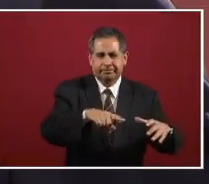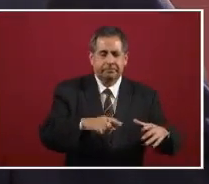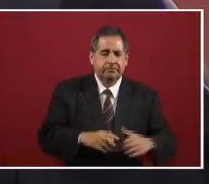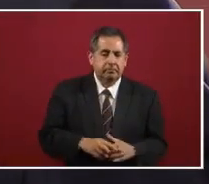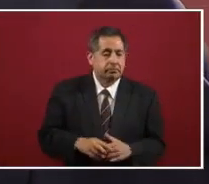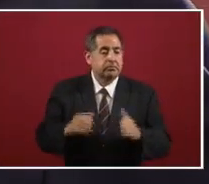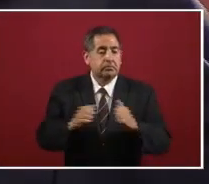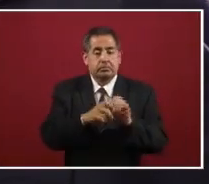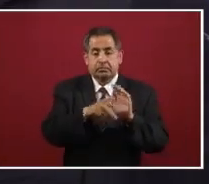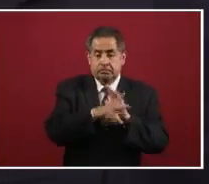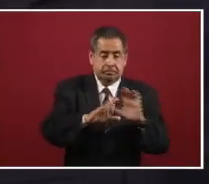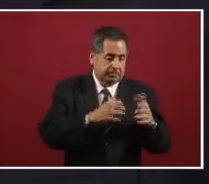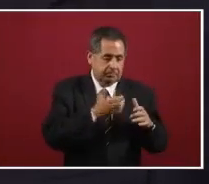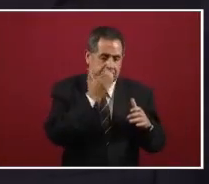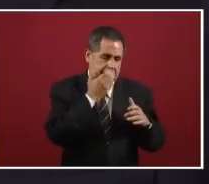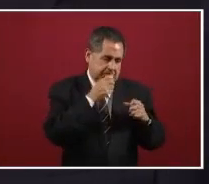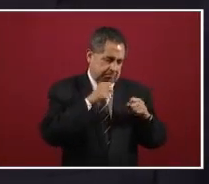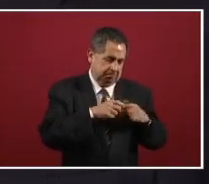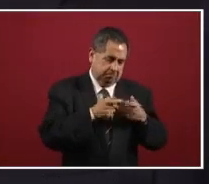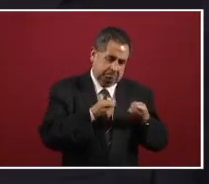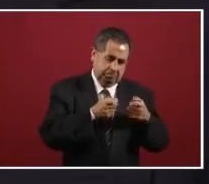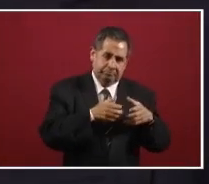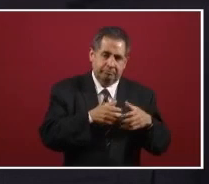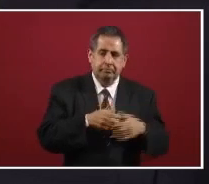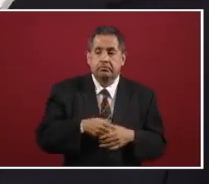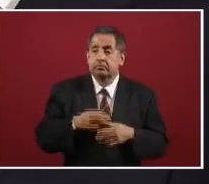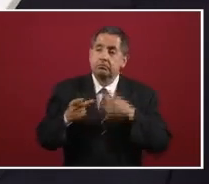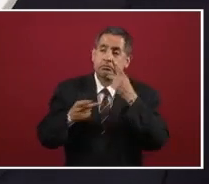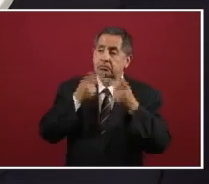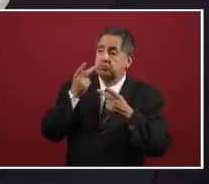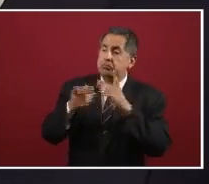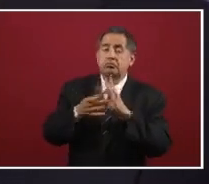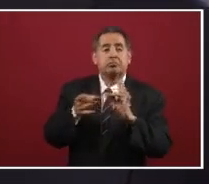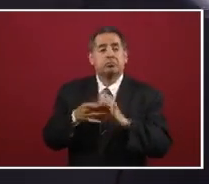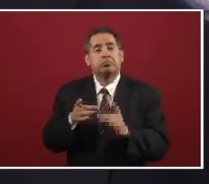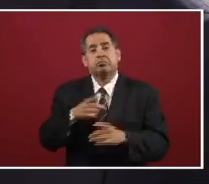con la prensa conservadora, hablando de que había que crear